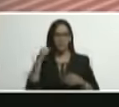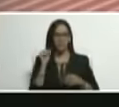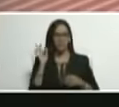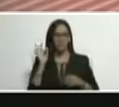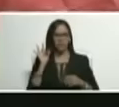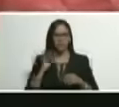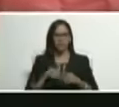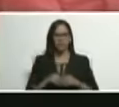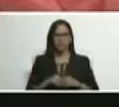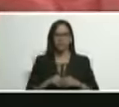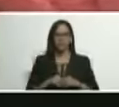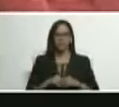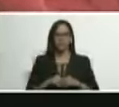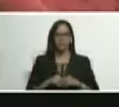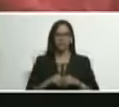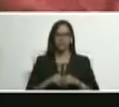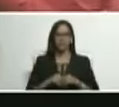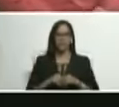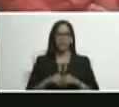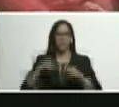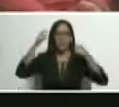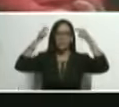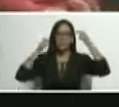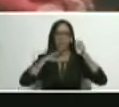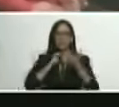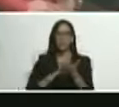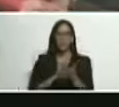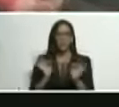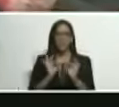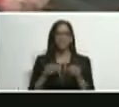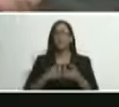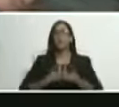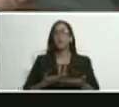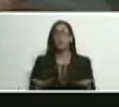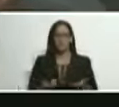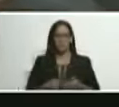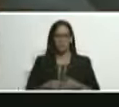expresión? Chávez se les murió y nadie se los va a devolver.